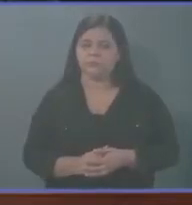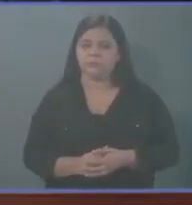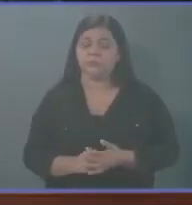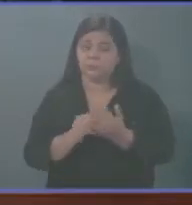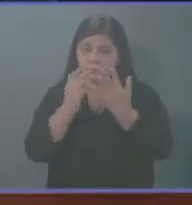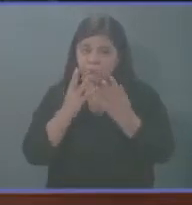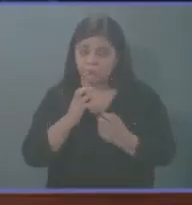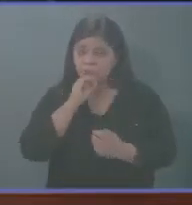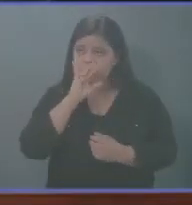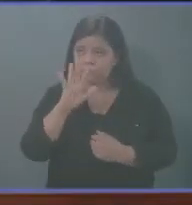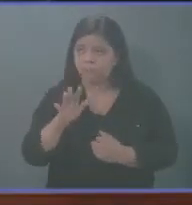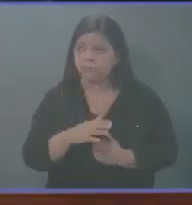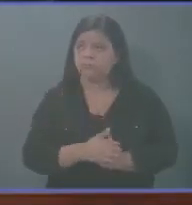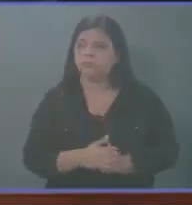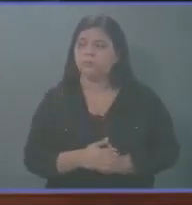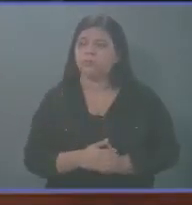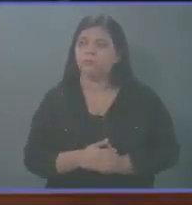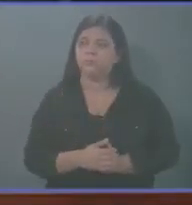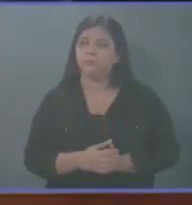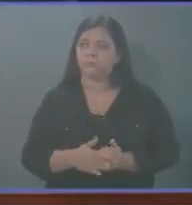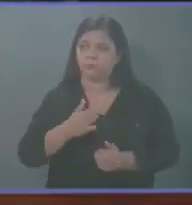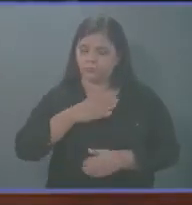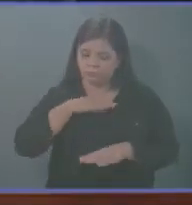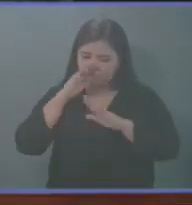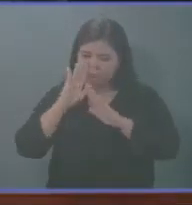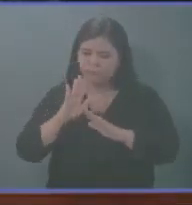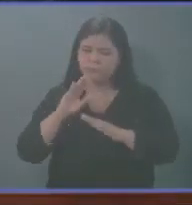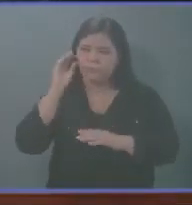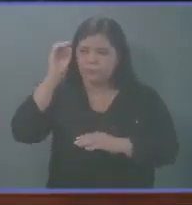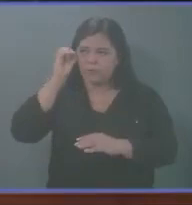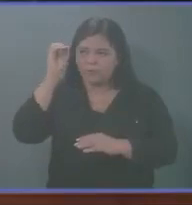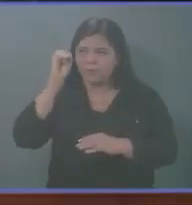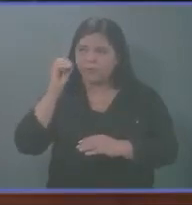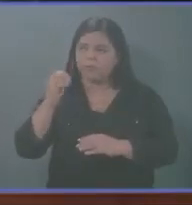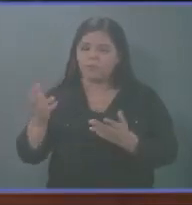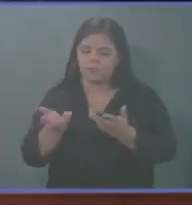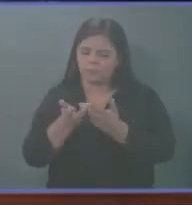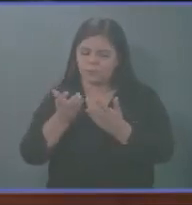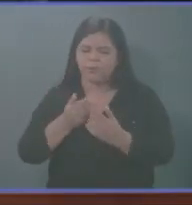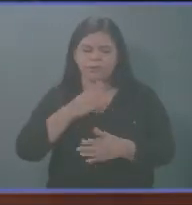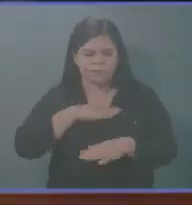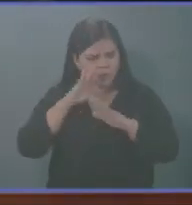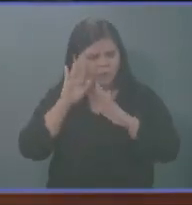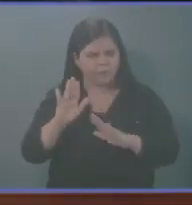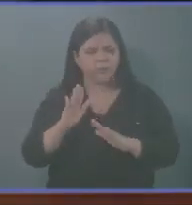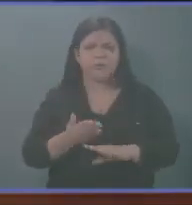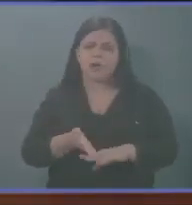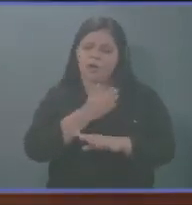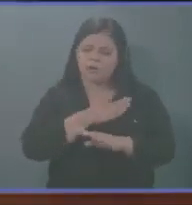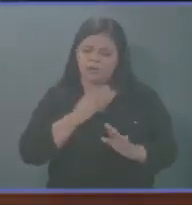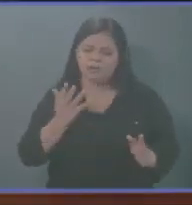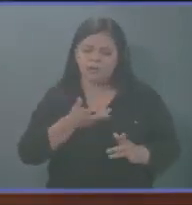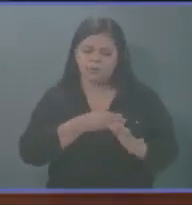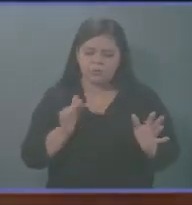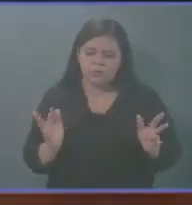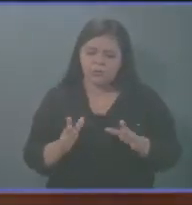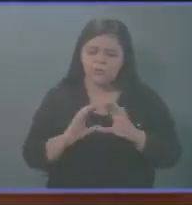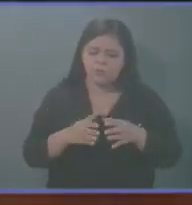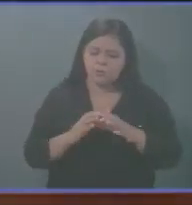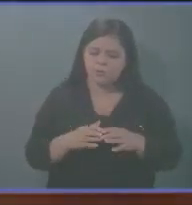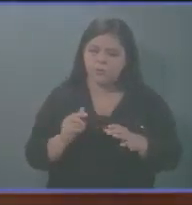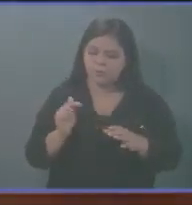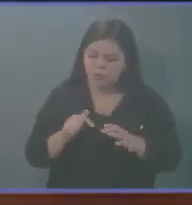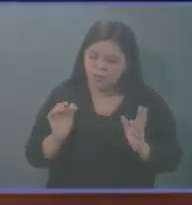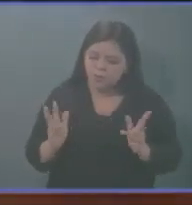Quiero decir lo que, y yo respeto la posición de los colegas, cuando estábamos en las reuniones de comisión,